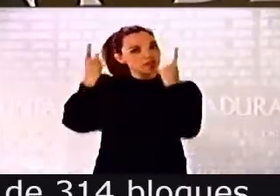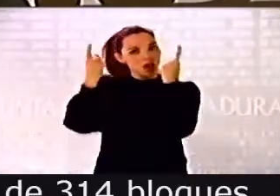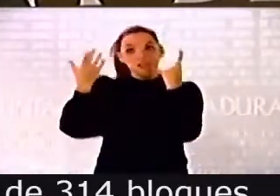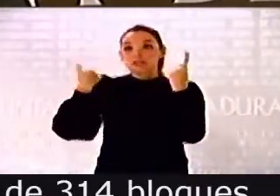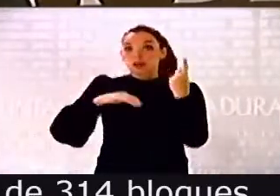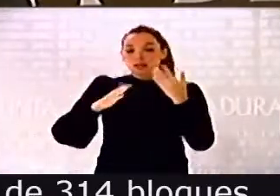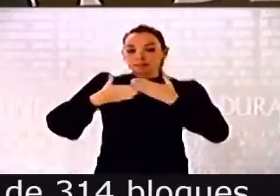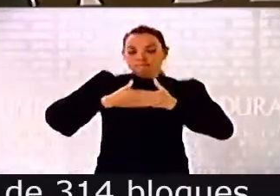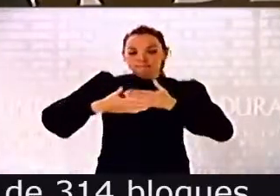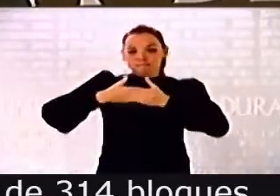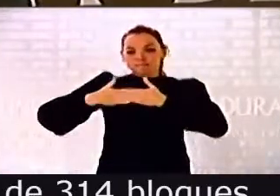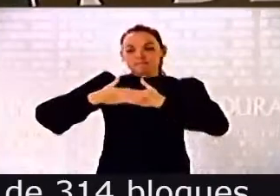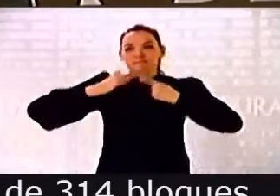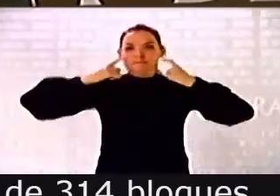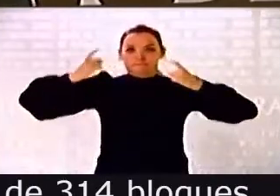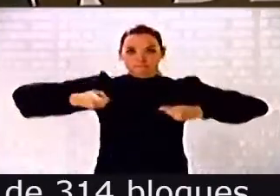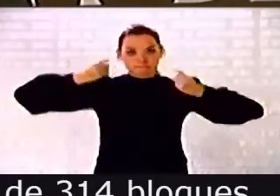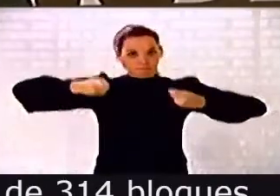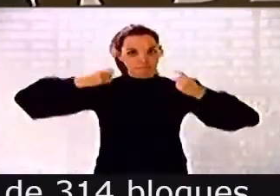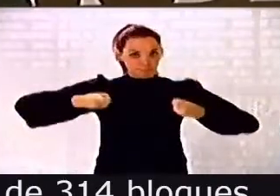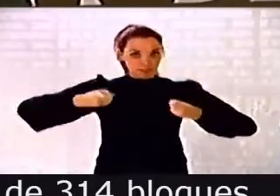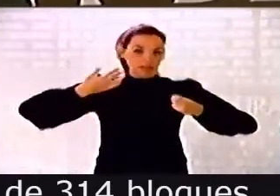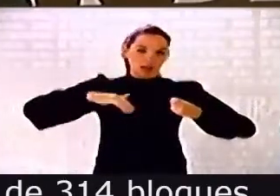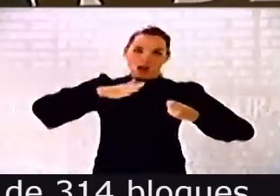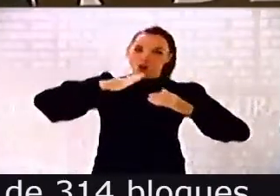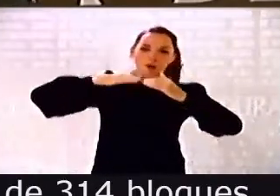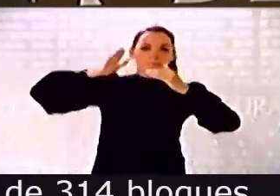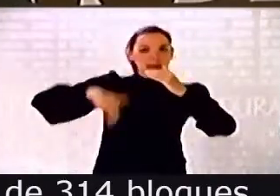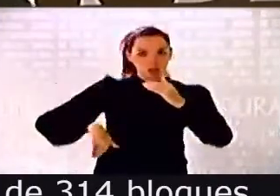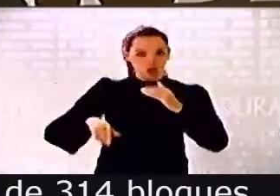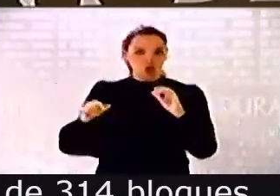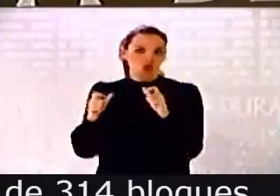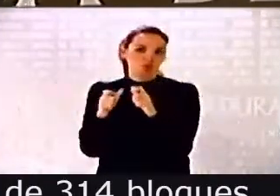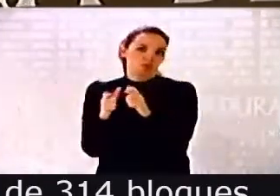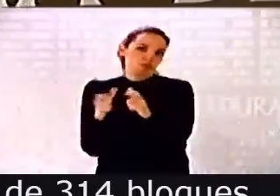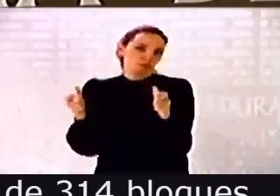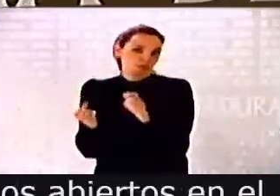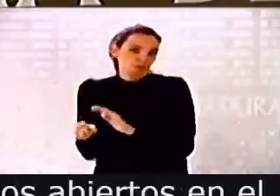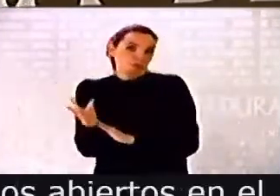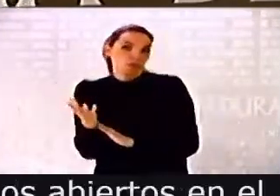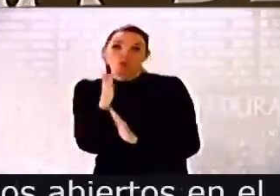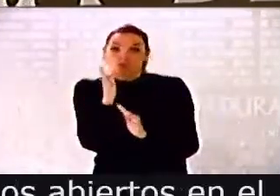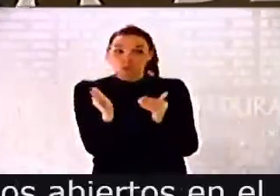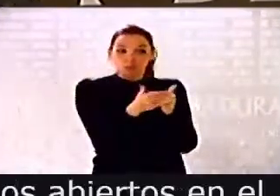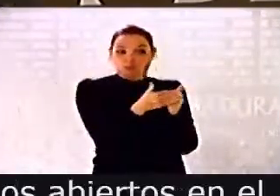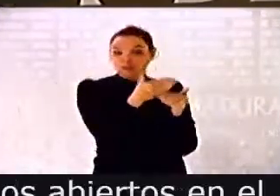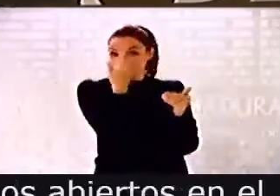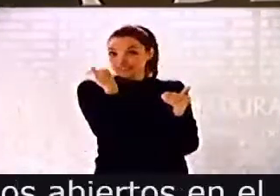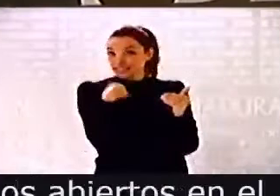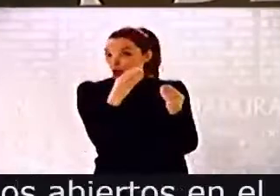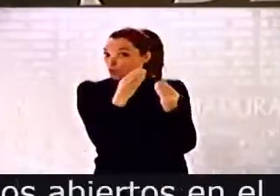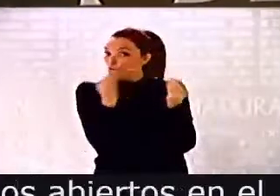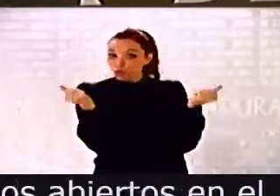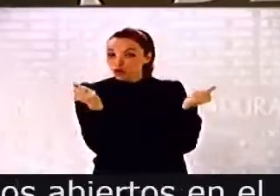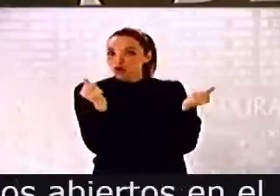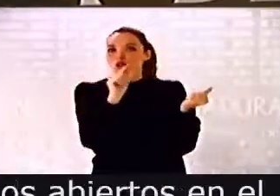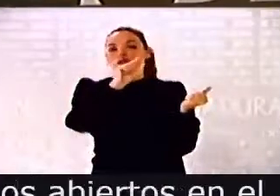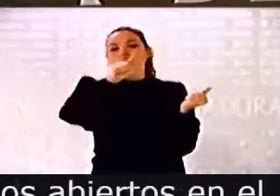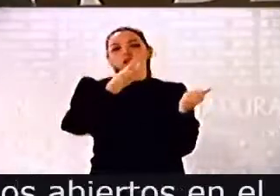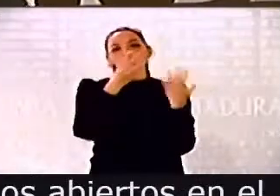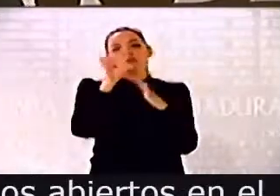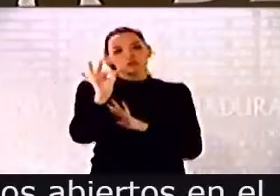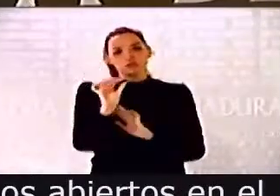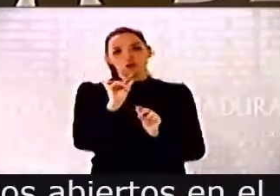más brotes que tenemos abiertos en el momento actual. Hemos cerrado 189 brotes en el ámbito de la